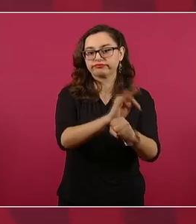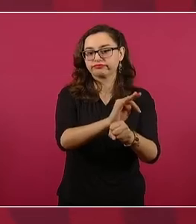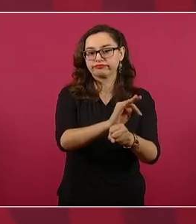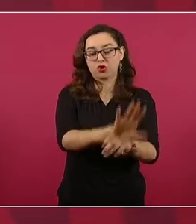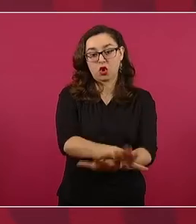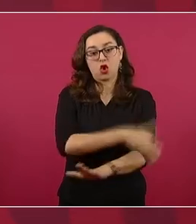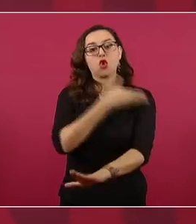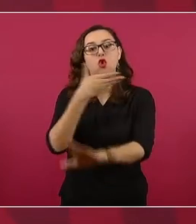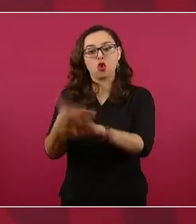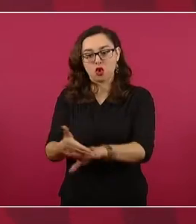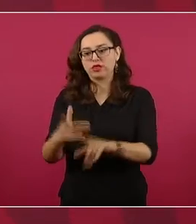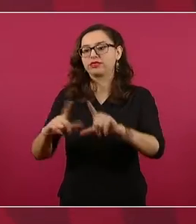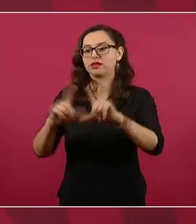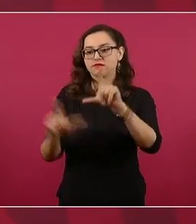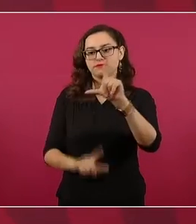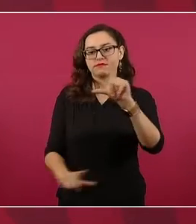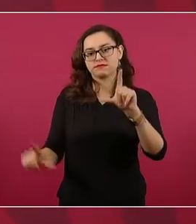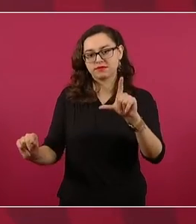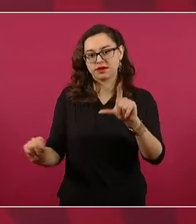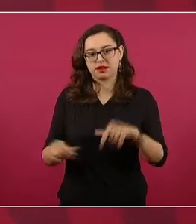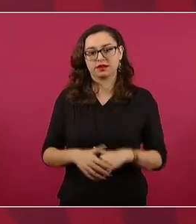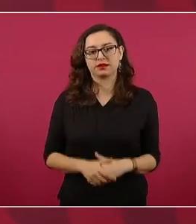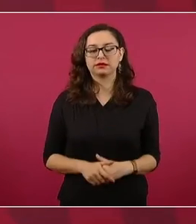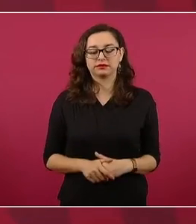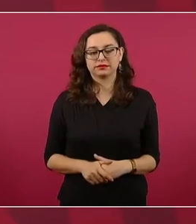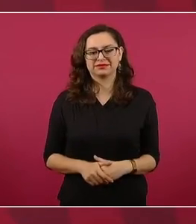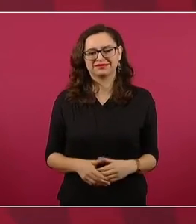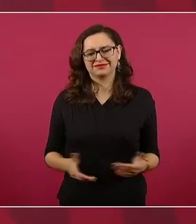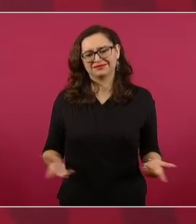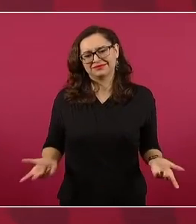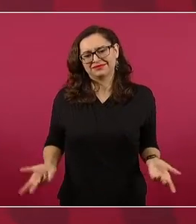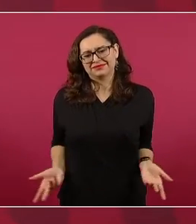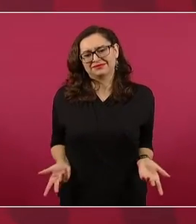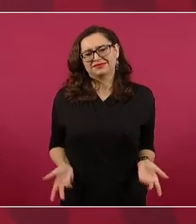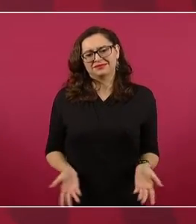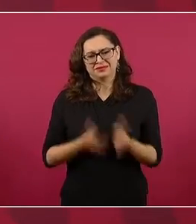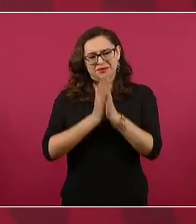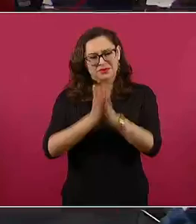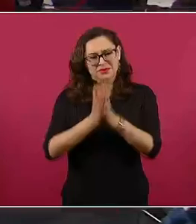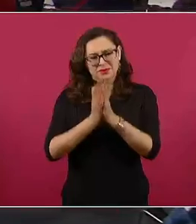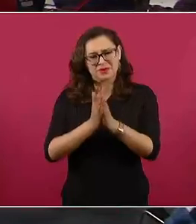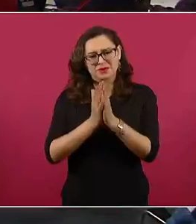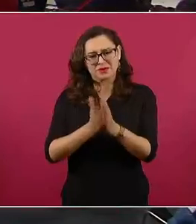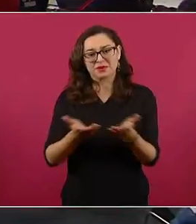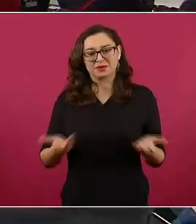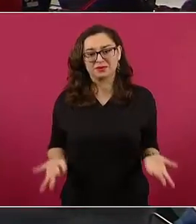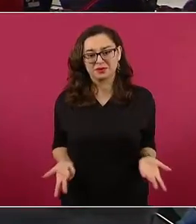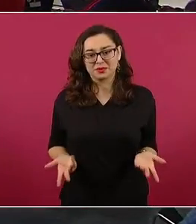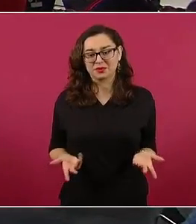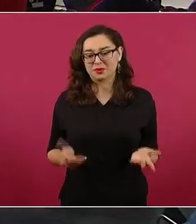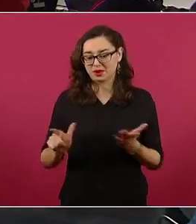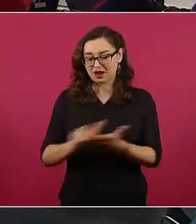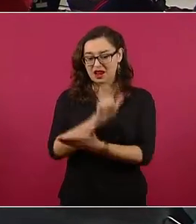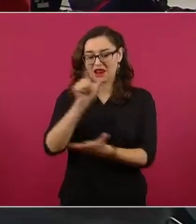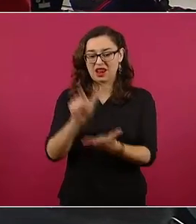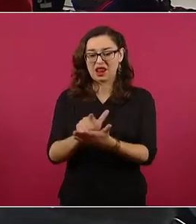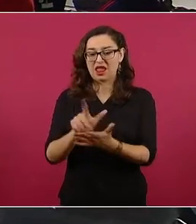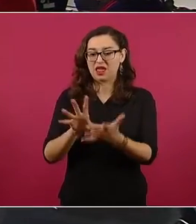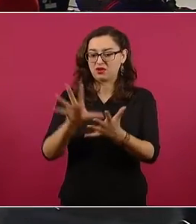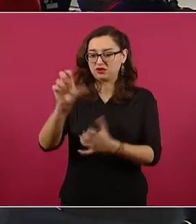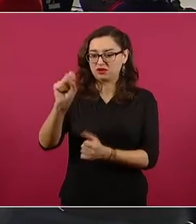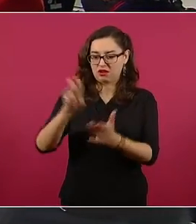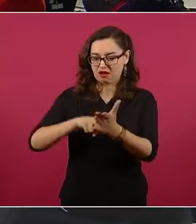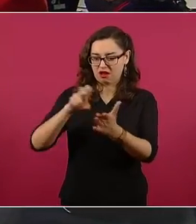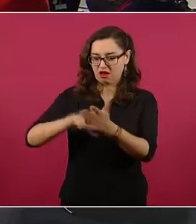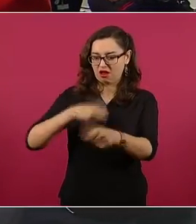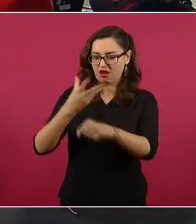contrario al interés nacional. Imagínense que hayan votado en contra de la reforma constitucional en materia